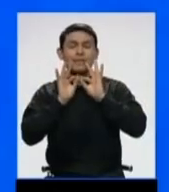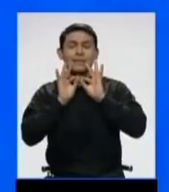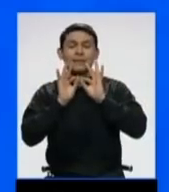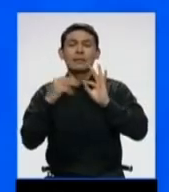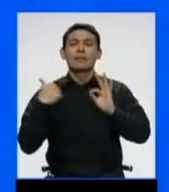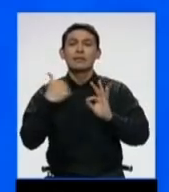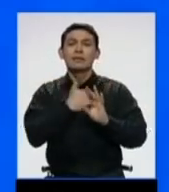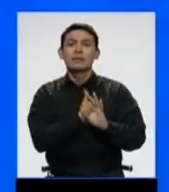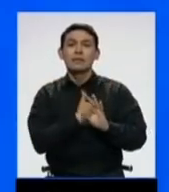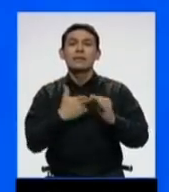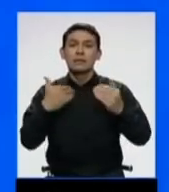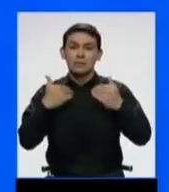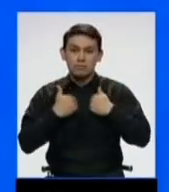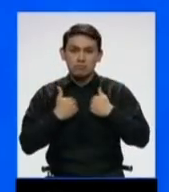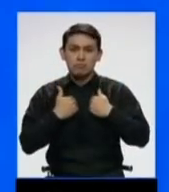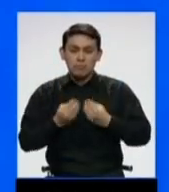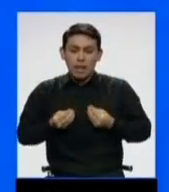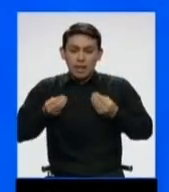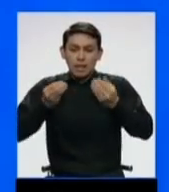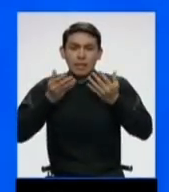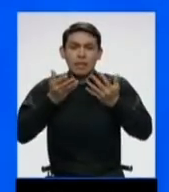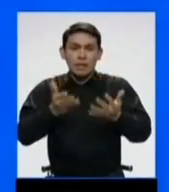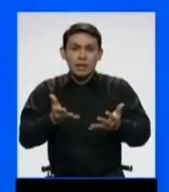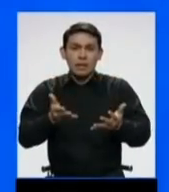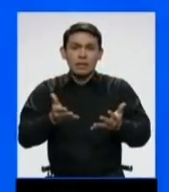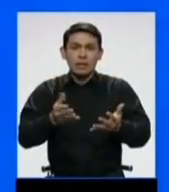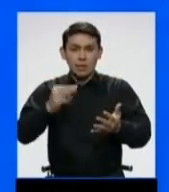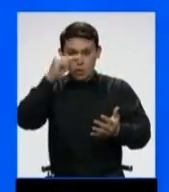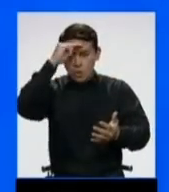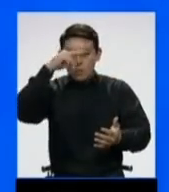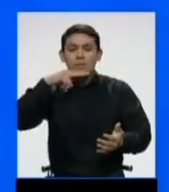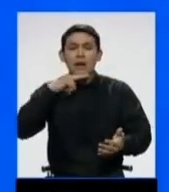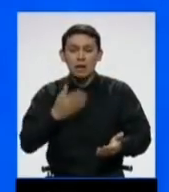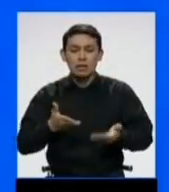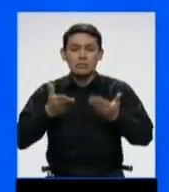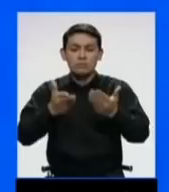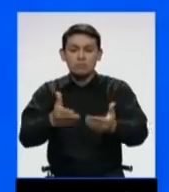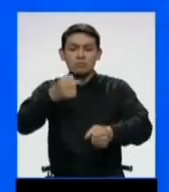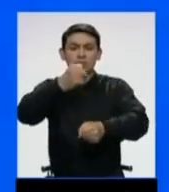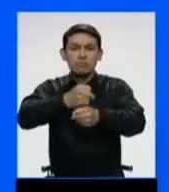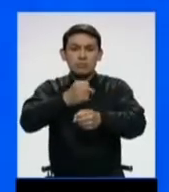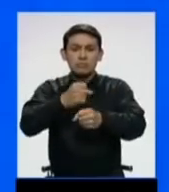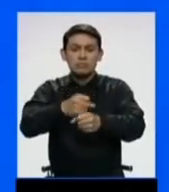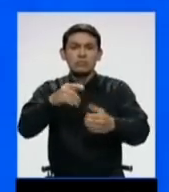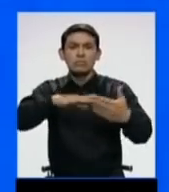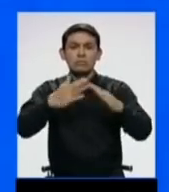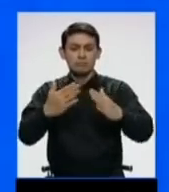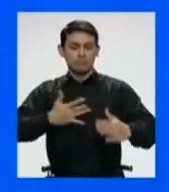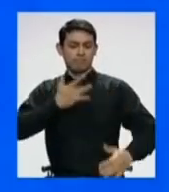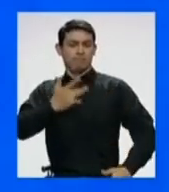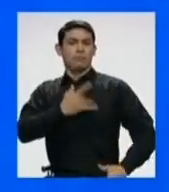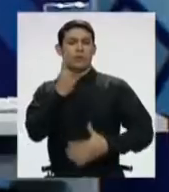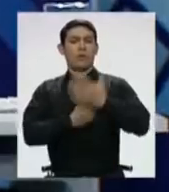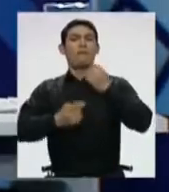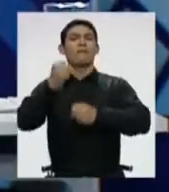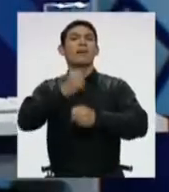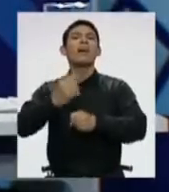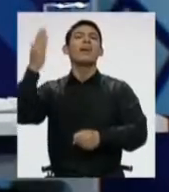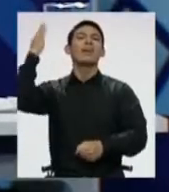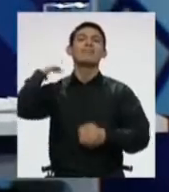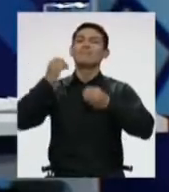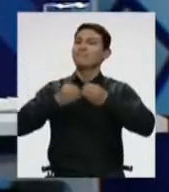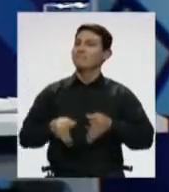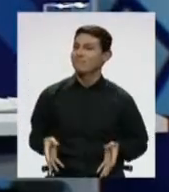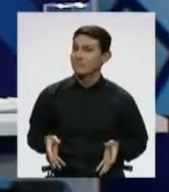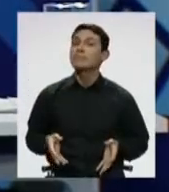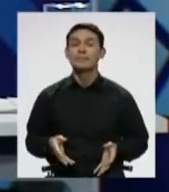tenemos que devolverle el lado humano a la gestión para que los ciudadanos sientan la confianza que hoy perdieron. Tiempo cumplido,